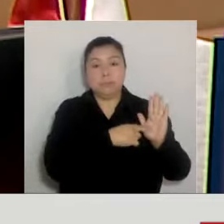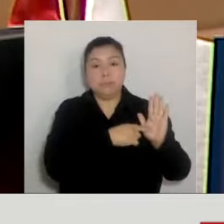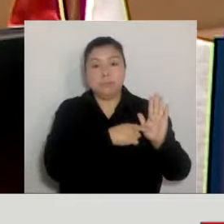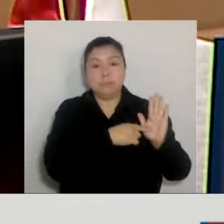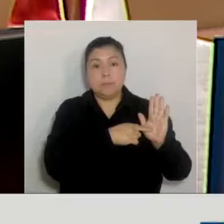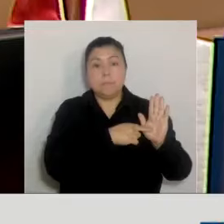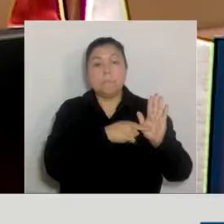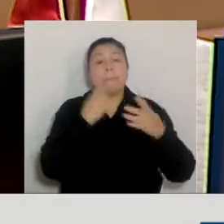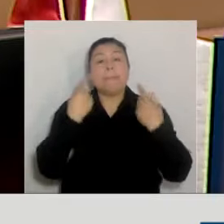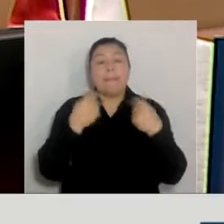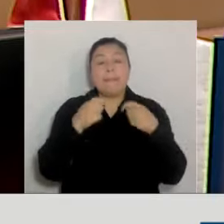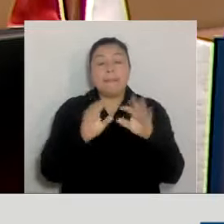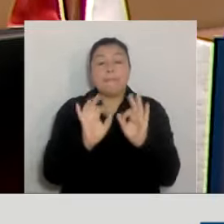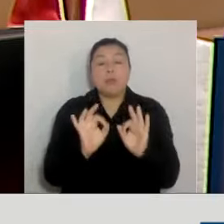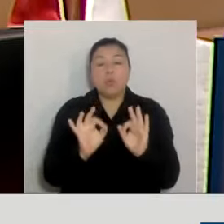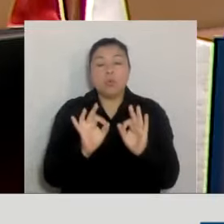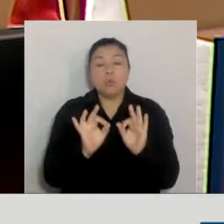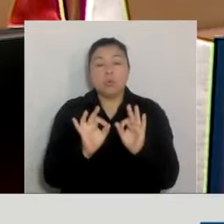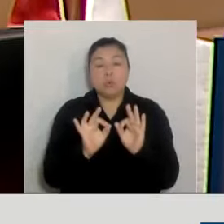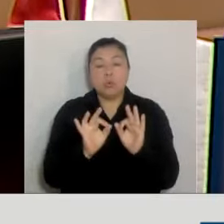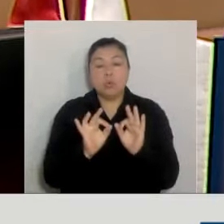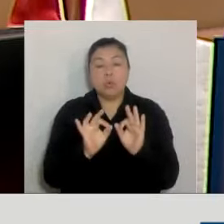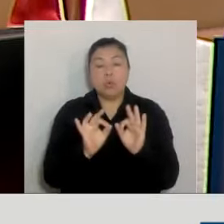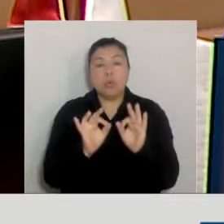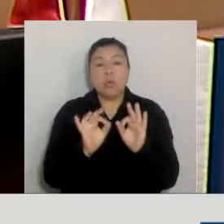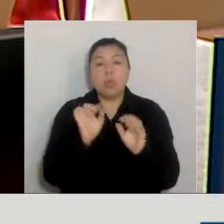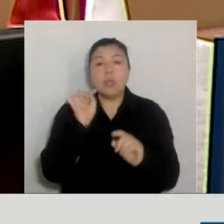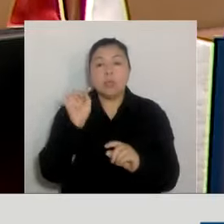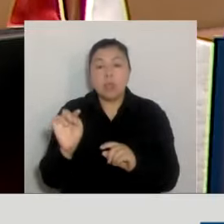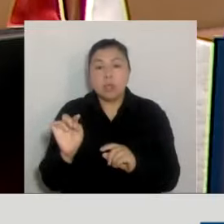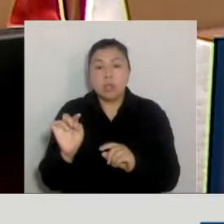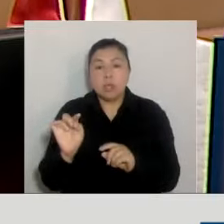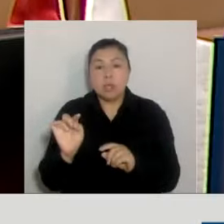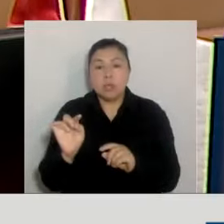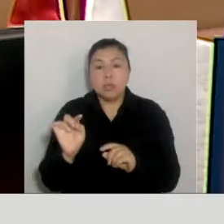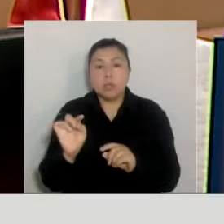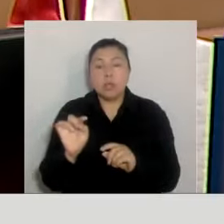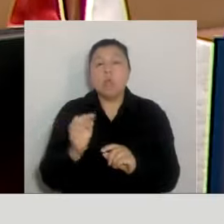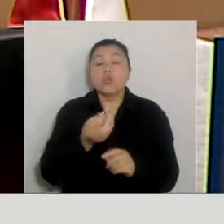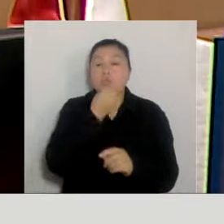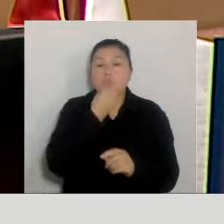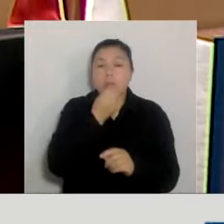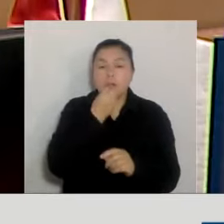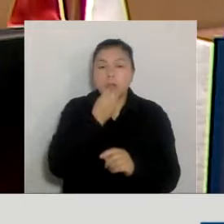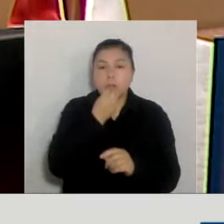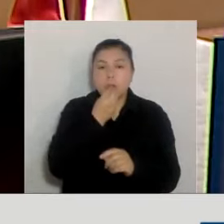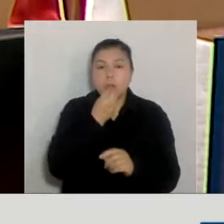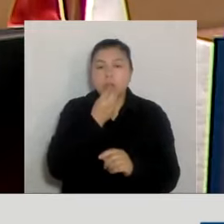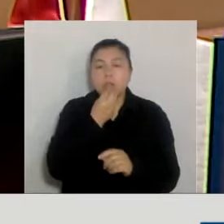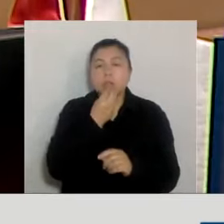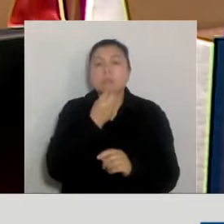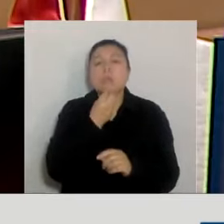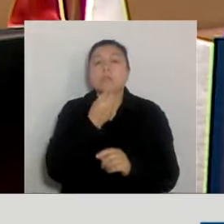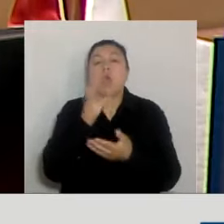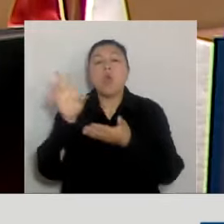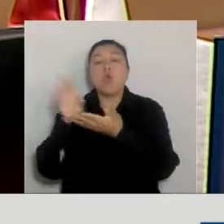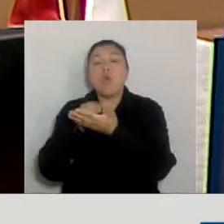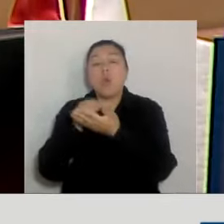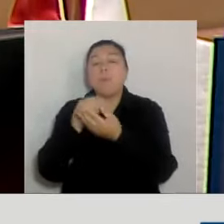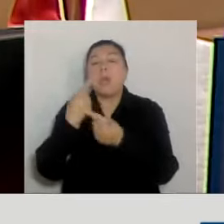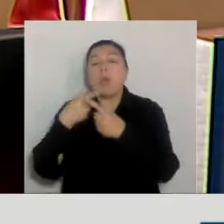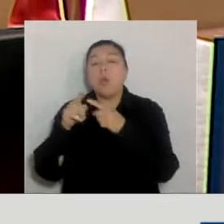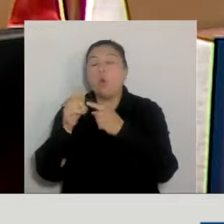trata precisamente de eso son entos simulados porque simulan una característica